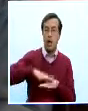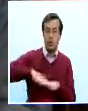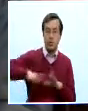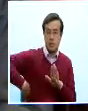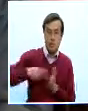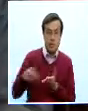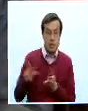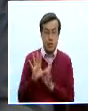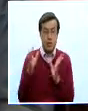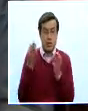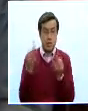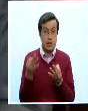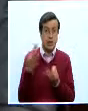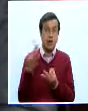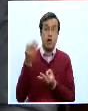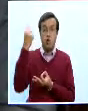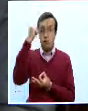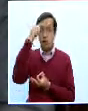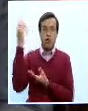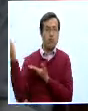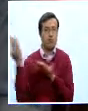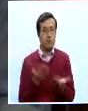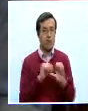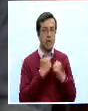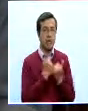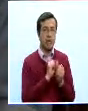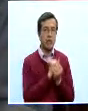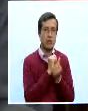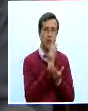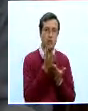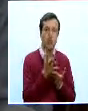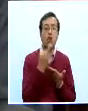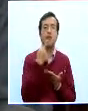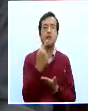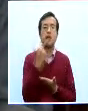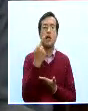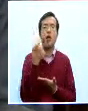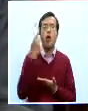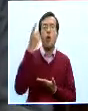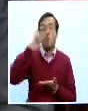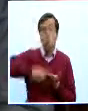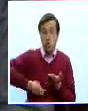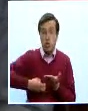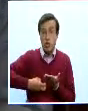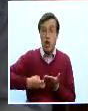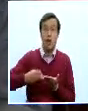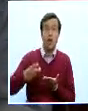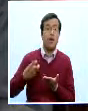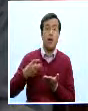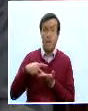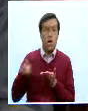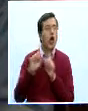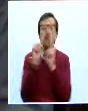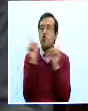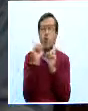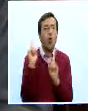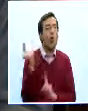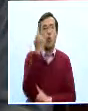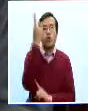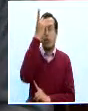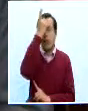remitido esta semana por el ejecutivo a la asamblea nacional dispone la eliminación de esos rubros para incentivar a los contribuyentes